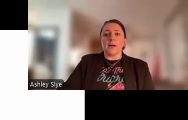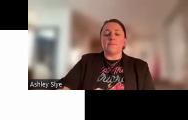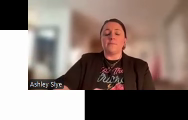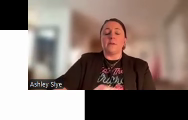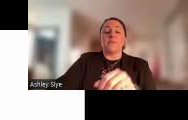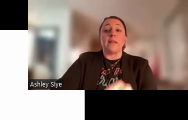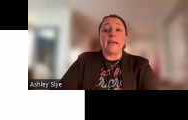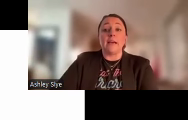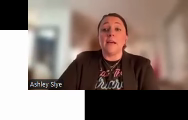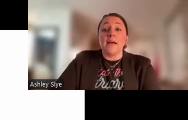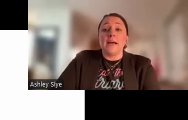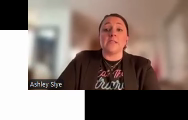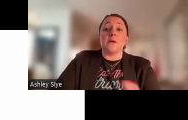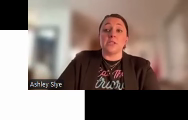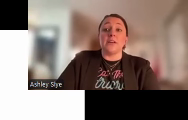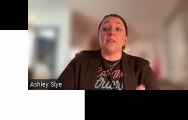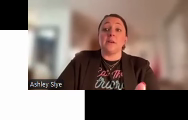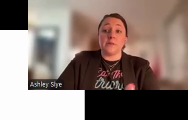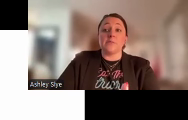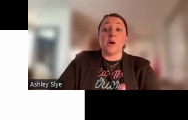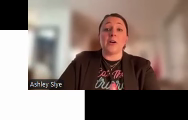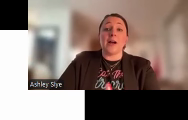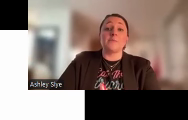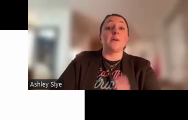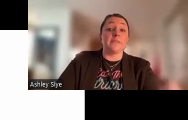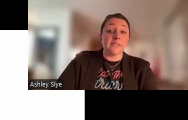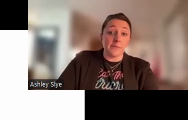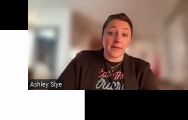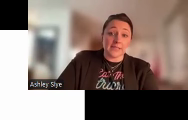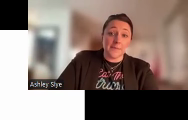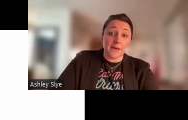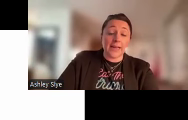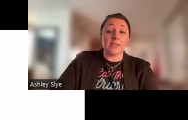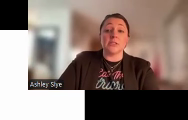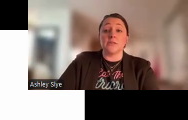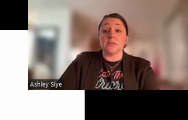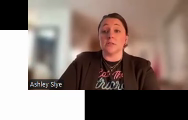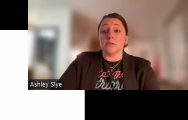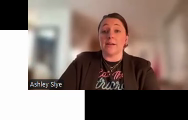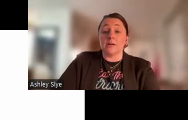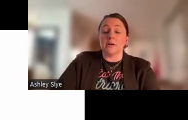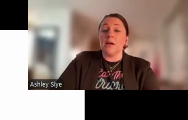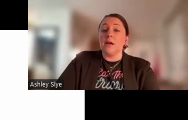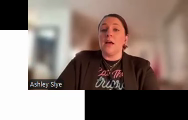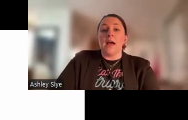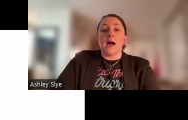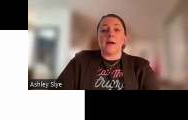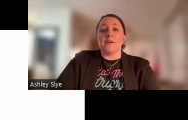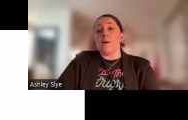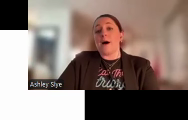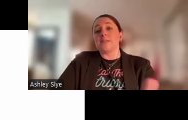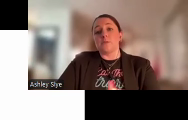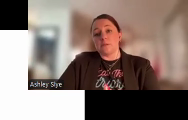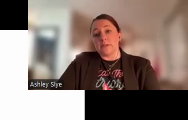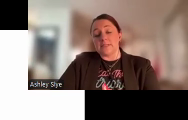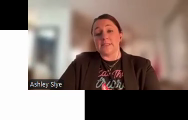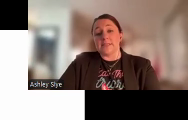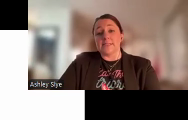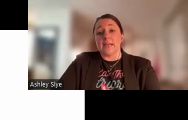cuerpos, así que también esa es una opción. Después, em, las